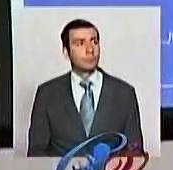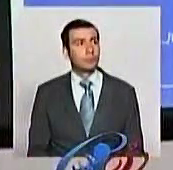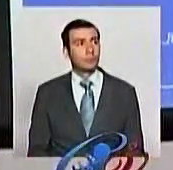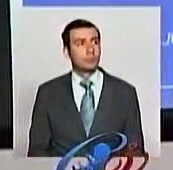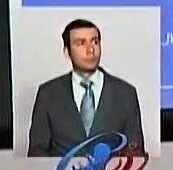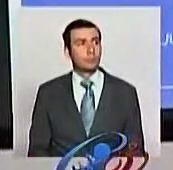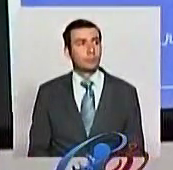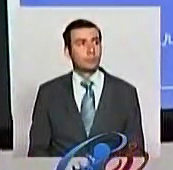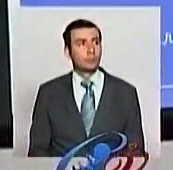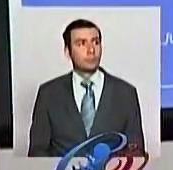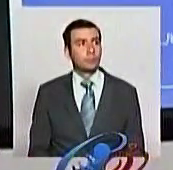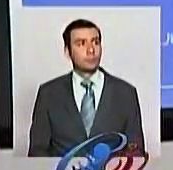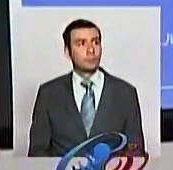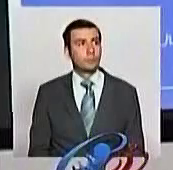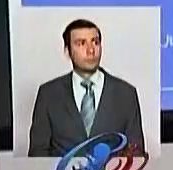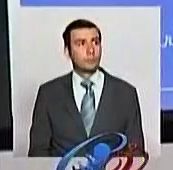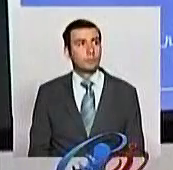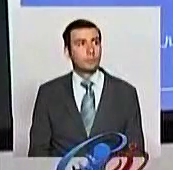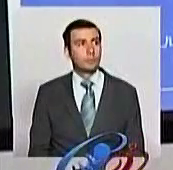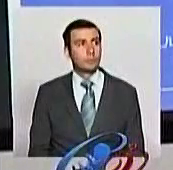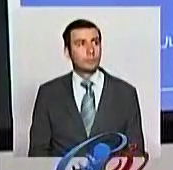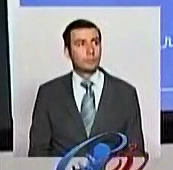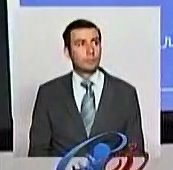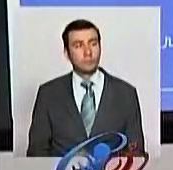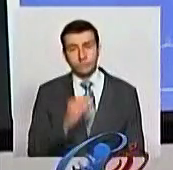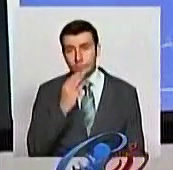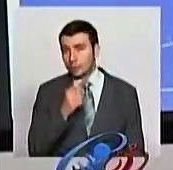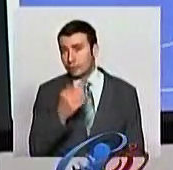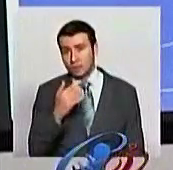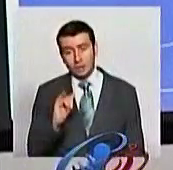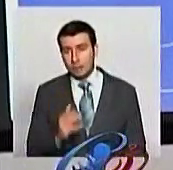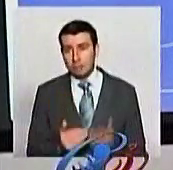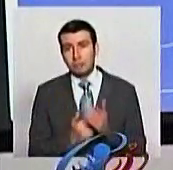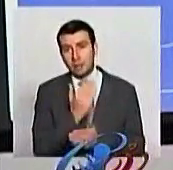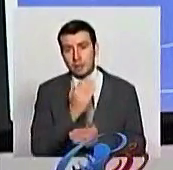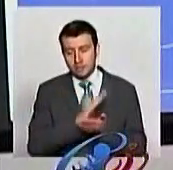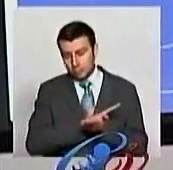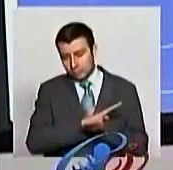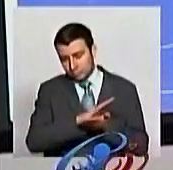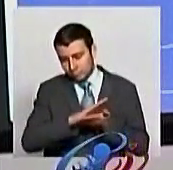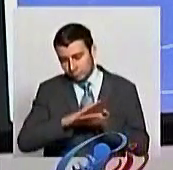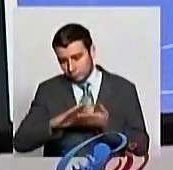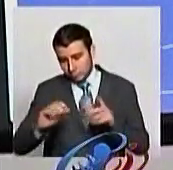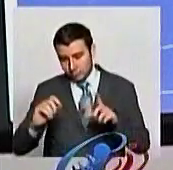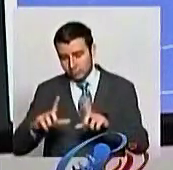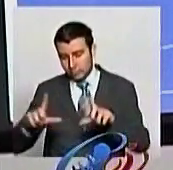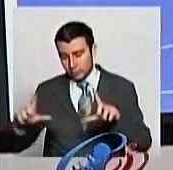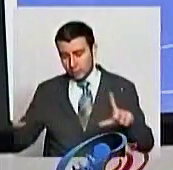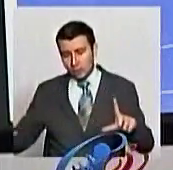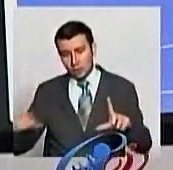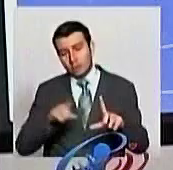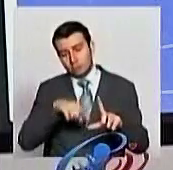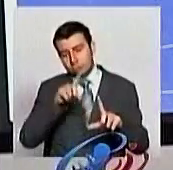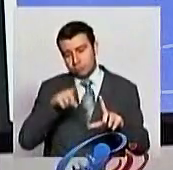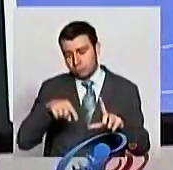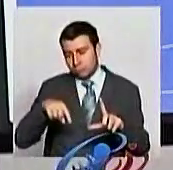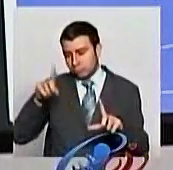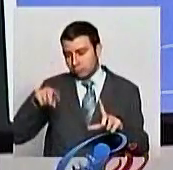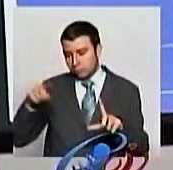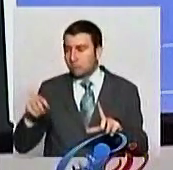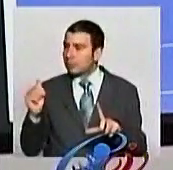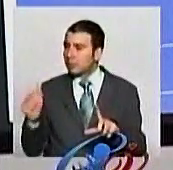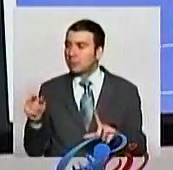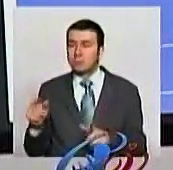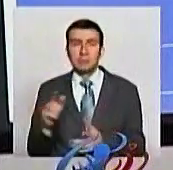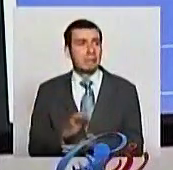Start y ahí ya nos va a empezar a salir pues el electro del doctor Eduardo, quien está muy